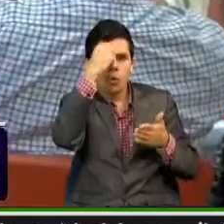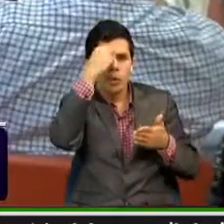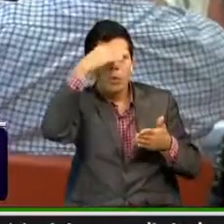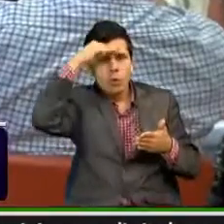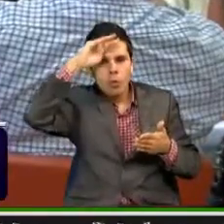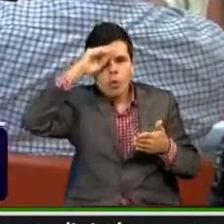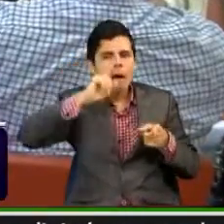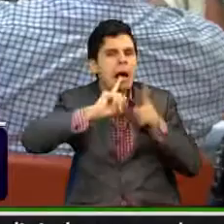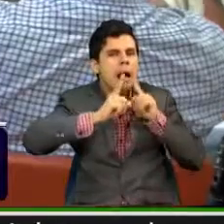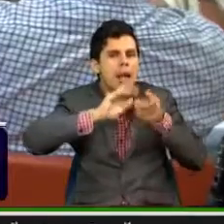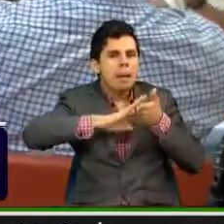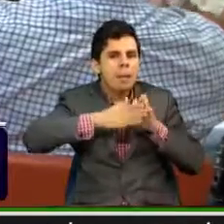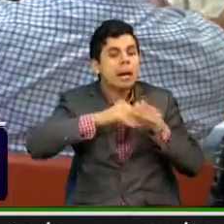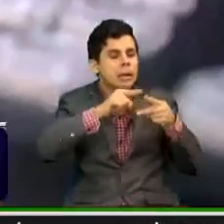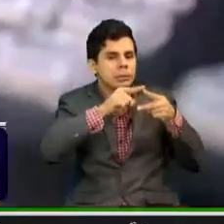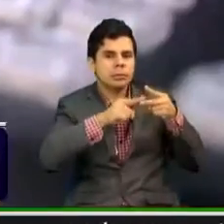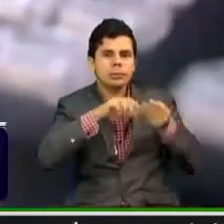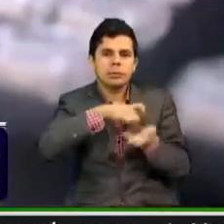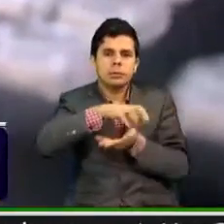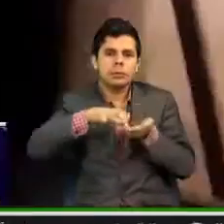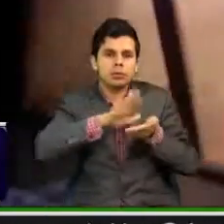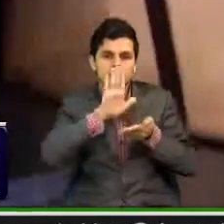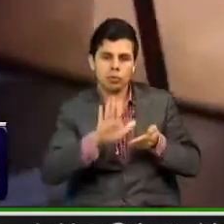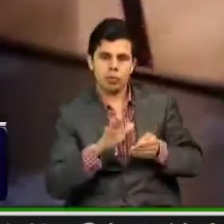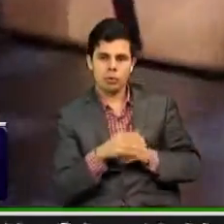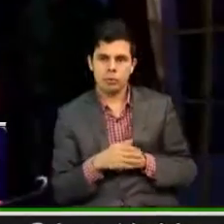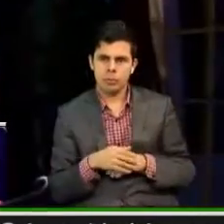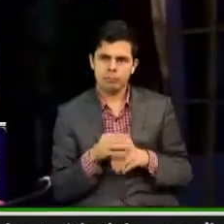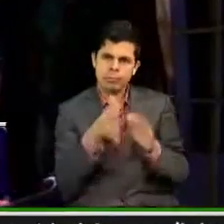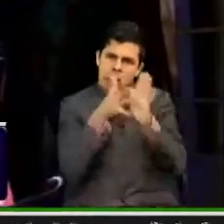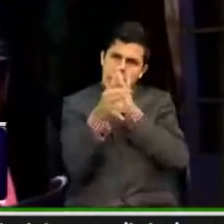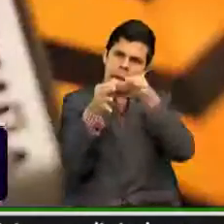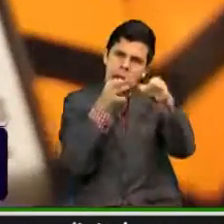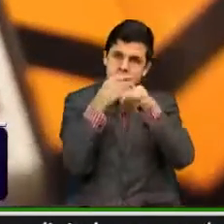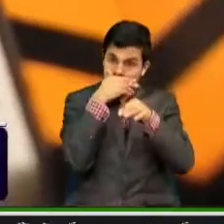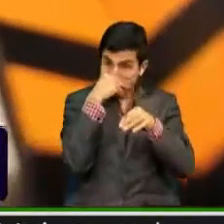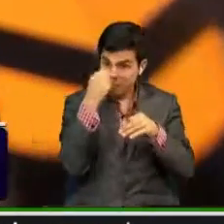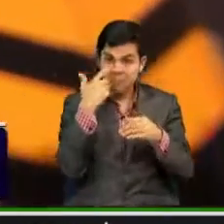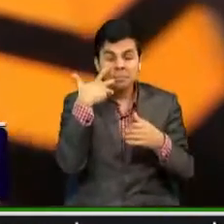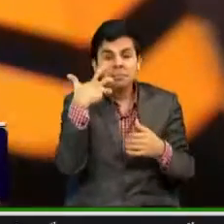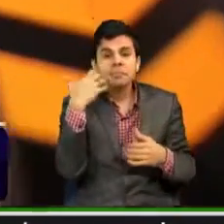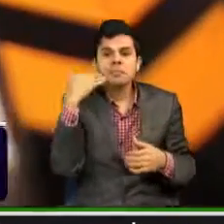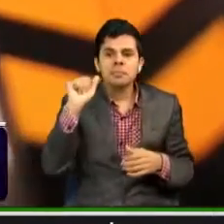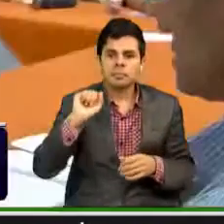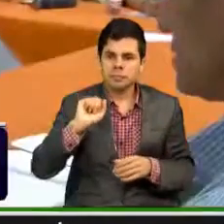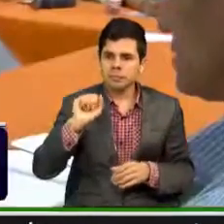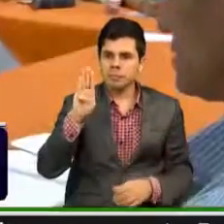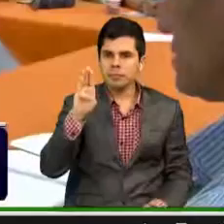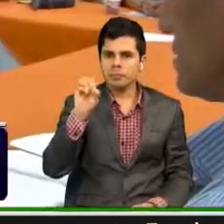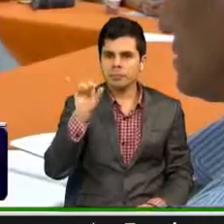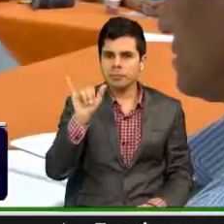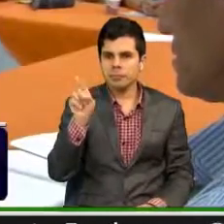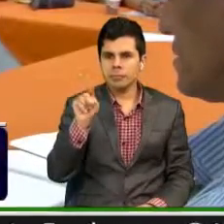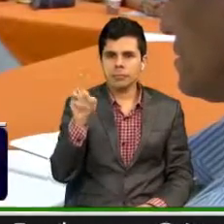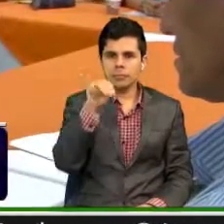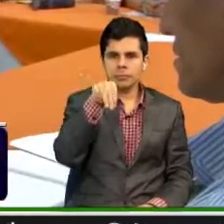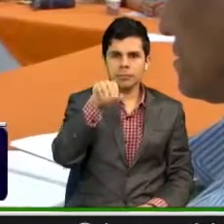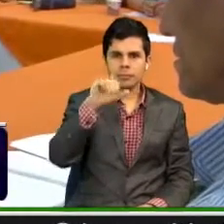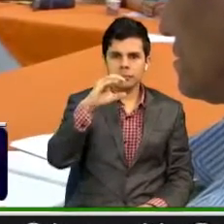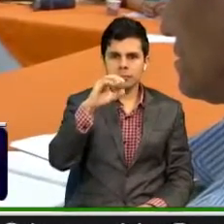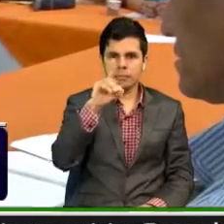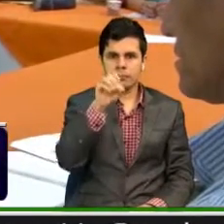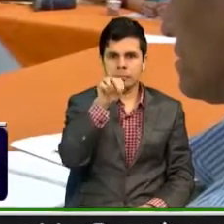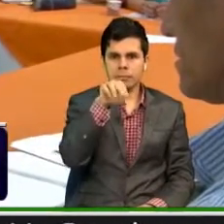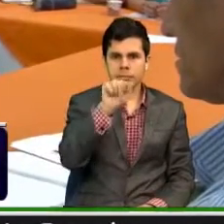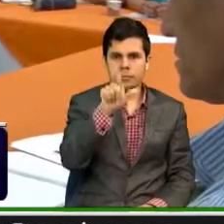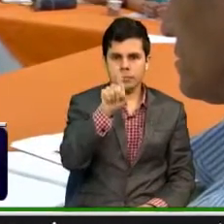habana charlas de periodismo investigativo y un cierre único con la ganadora del concurso voice mcdonald's lució espitia que dará